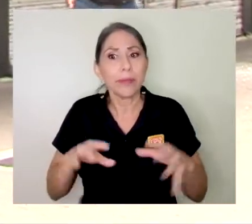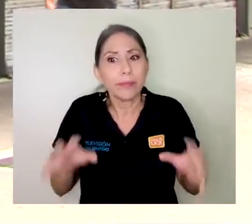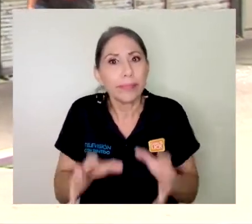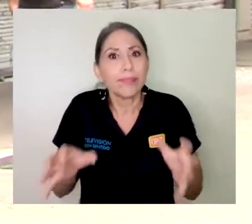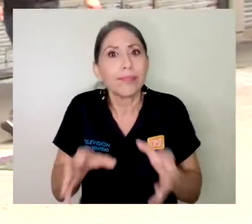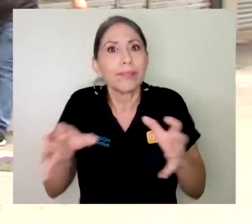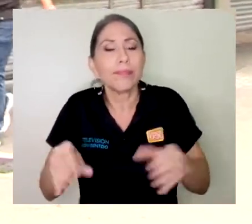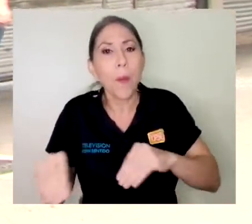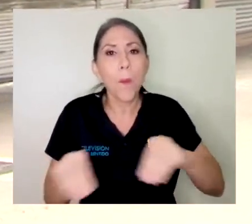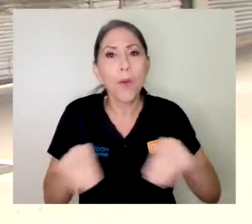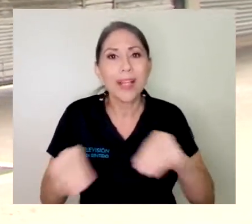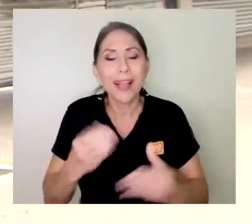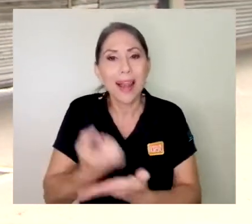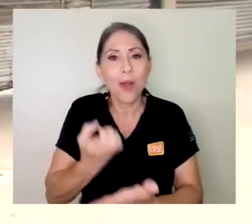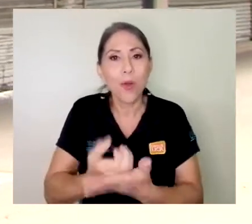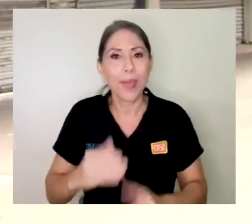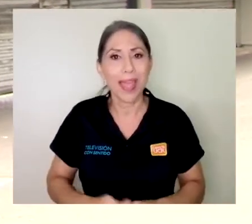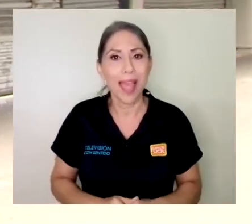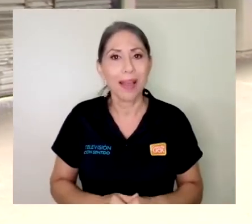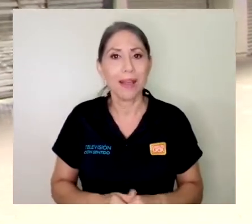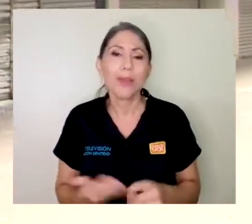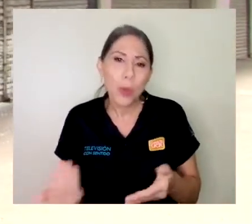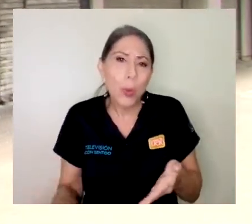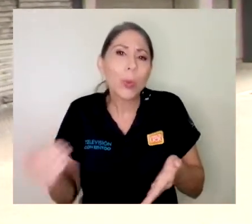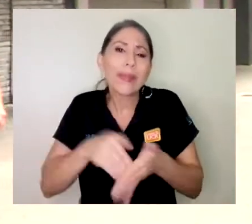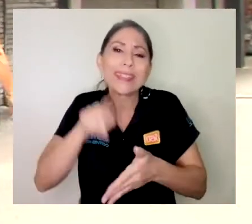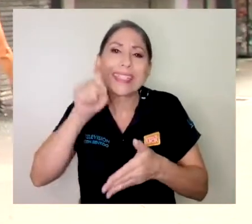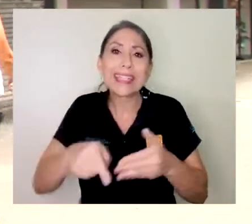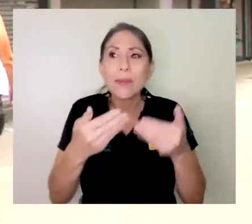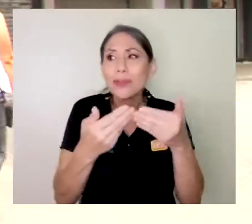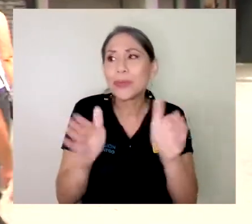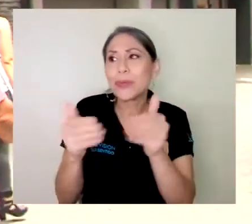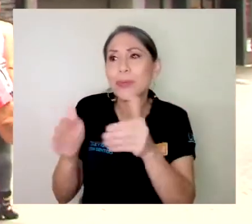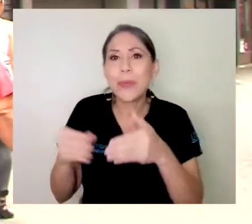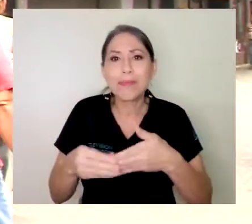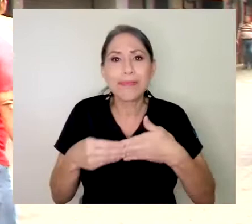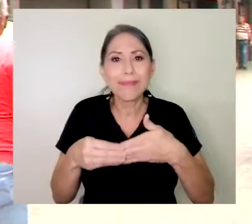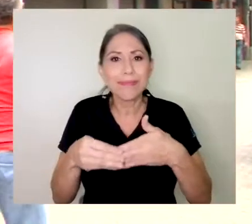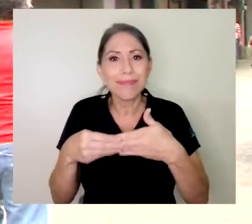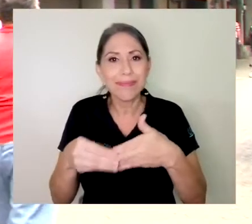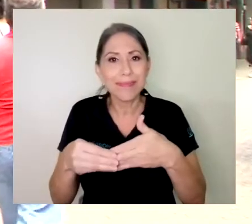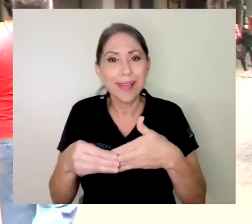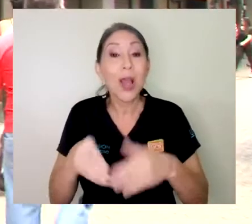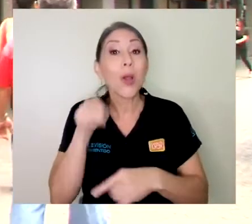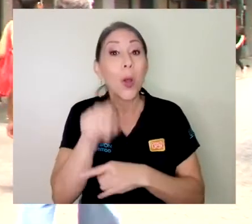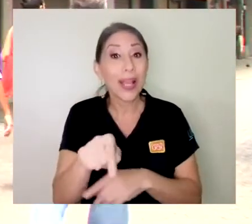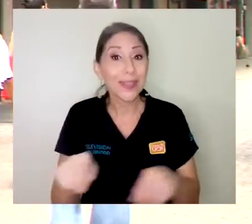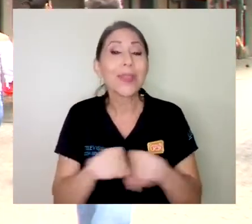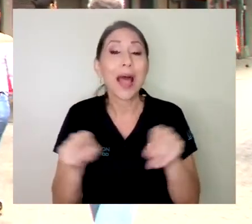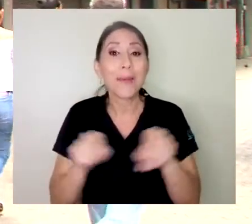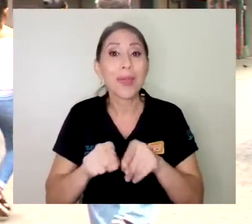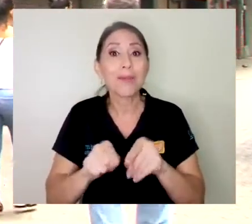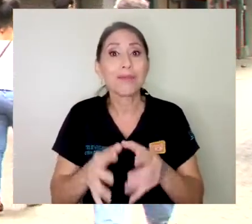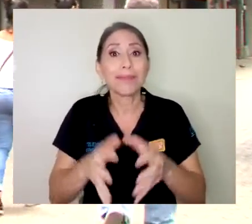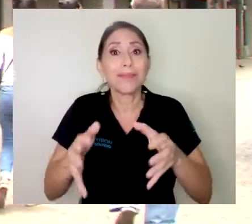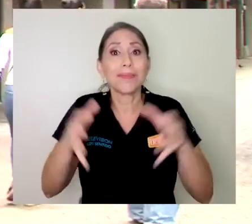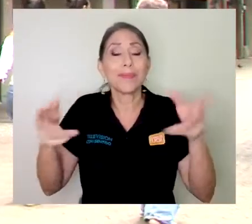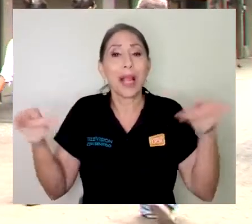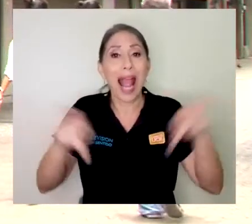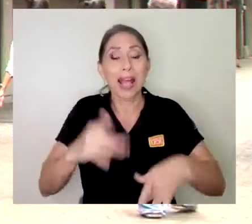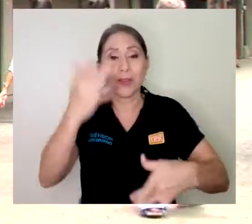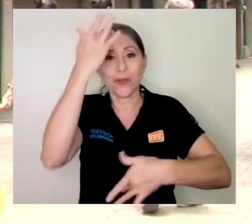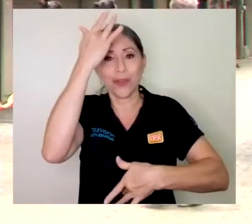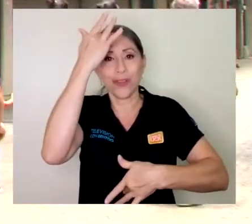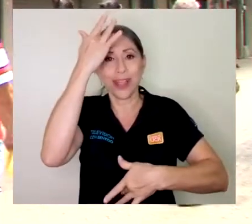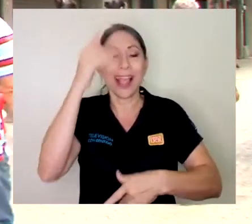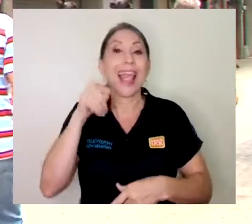la economía, hubo necesidad de hacer una reapertura, y con eso también se incrementaron los casos. Esto fue